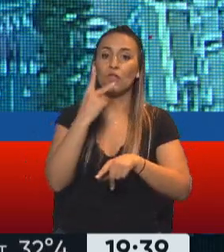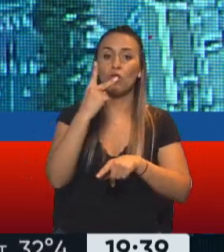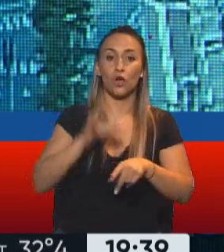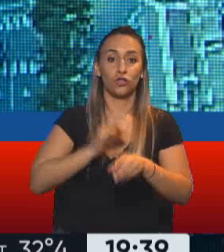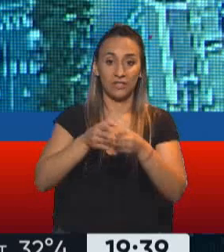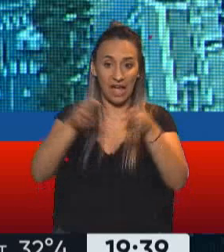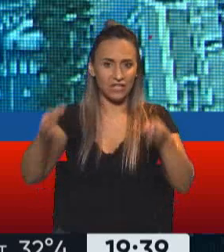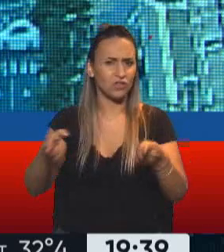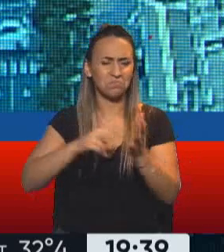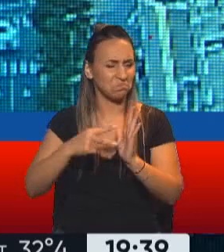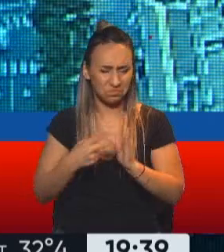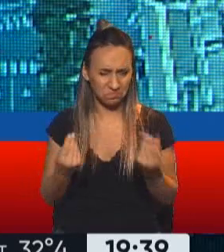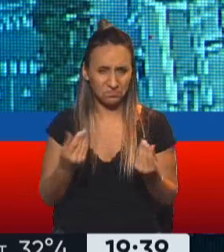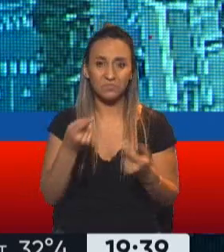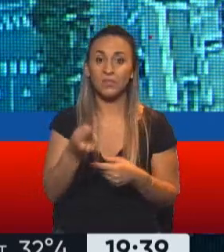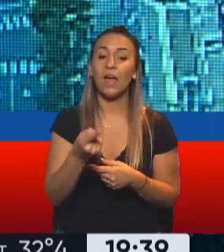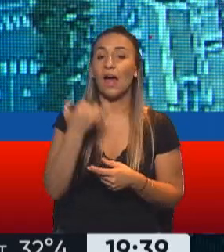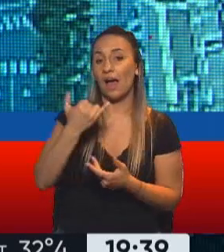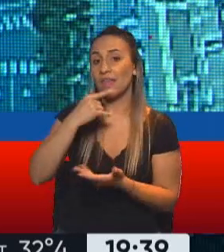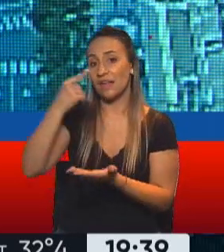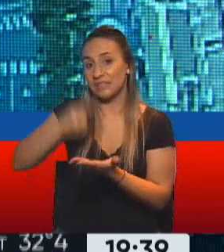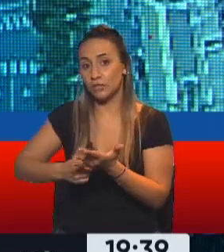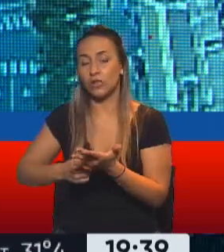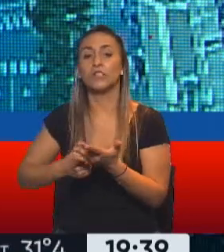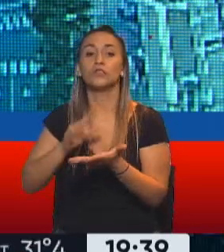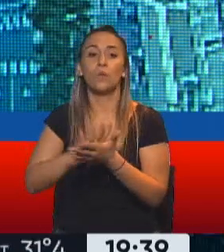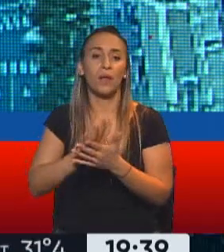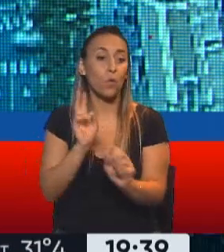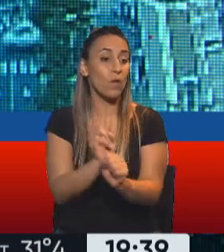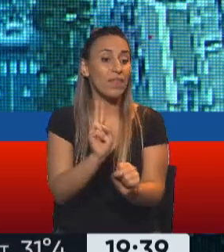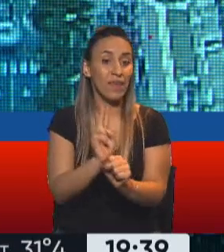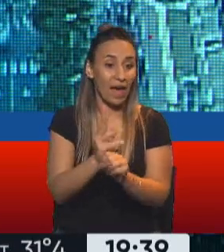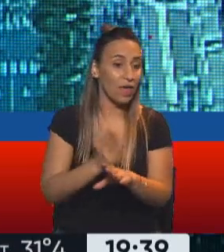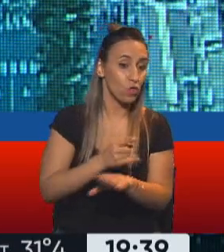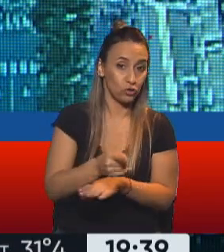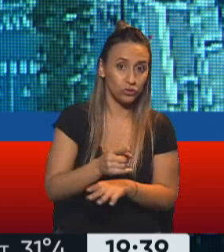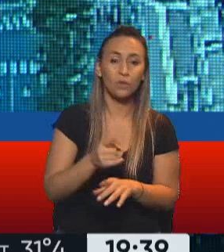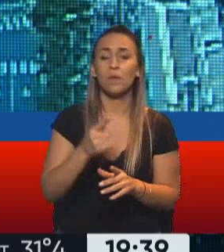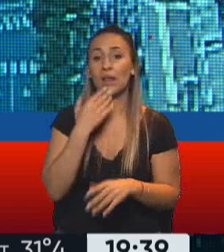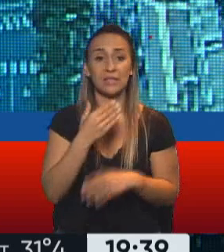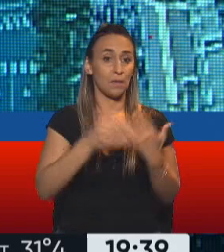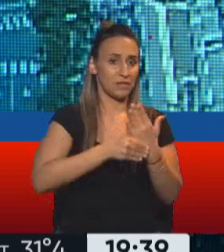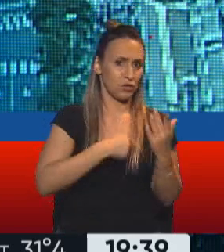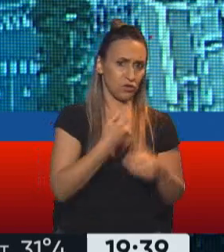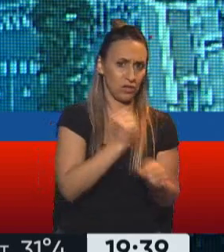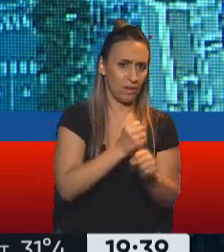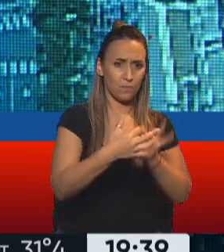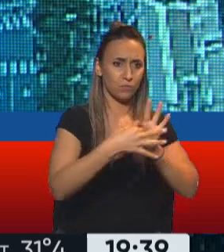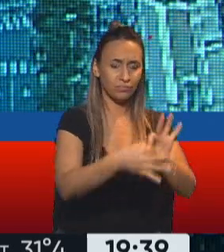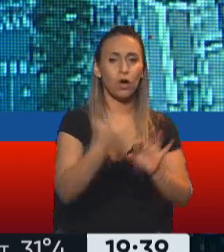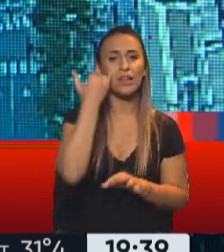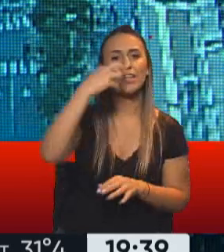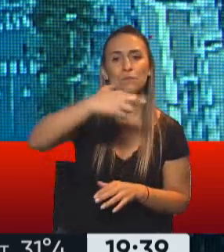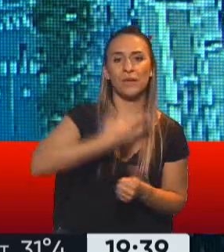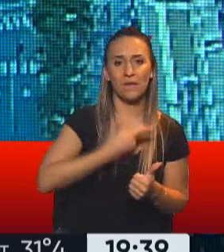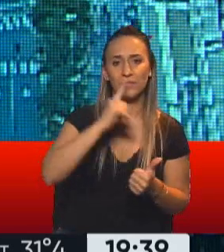decir, todas las políticas que tienen que ver no solamente con prevención, que son muchas, el Ministerio viene llevando adelante, estamos trabajando con YPF, estamos trabajando